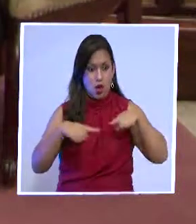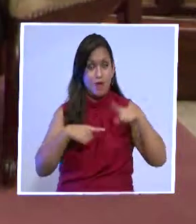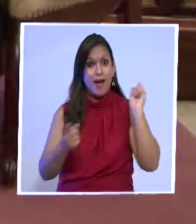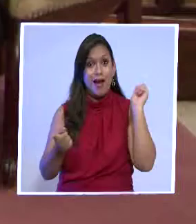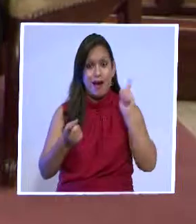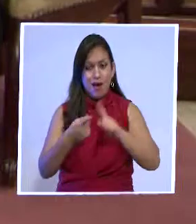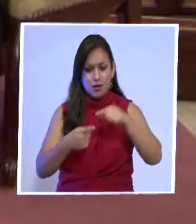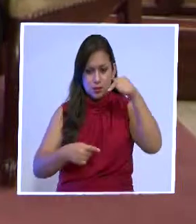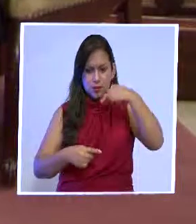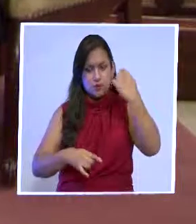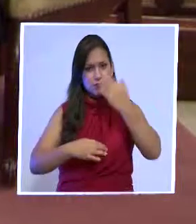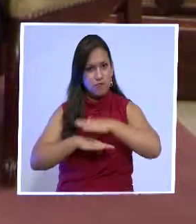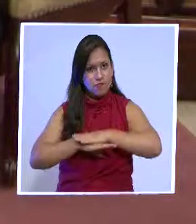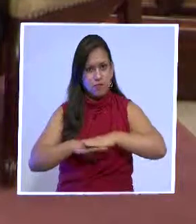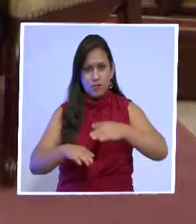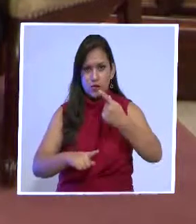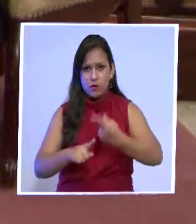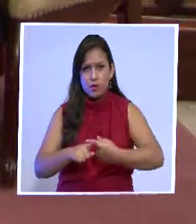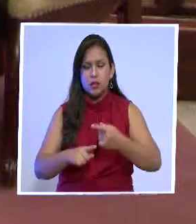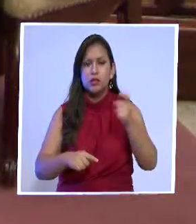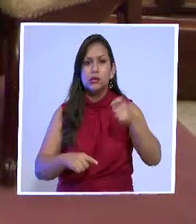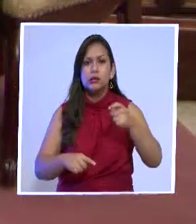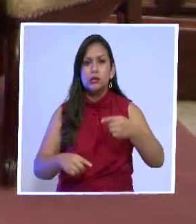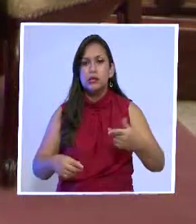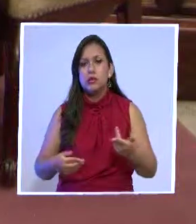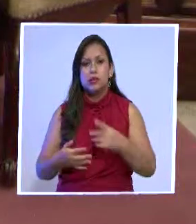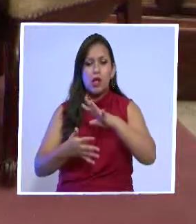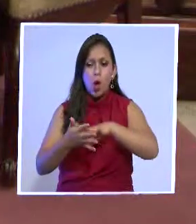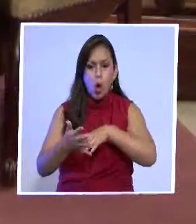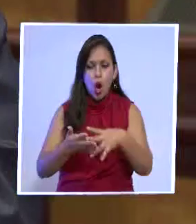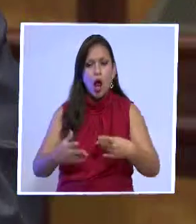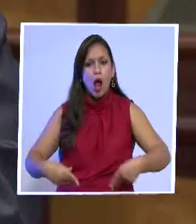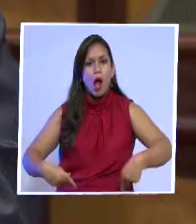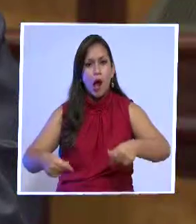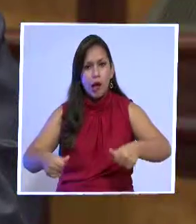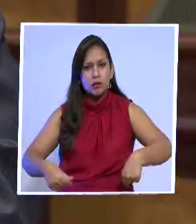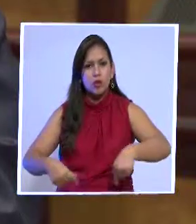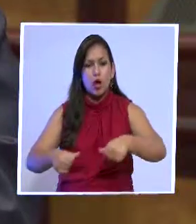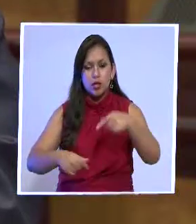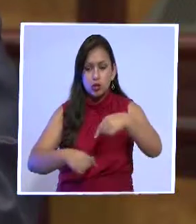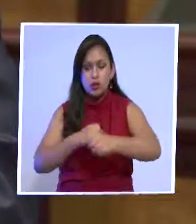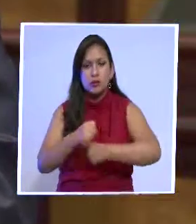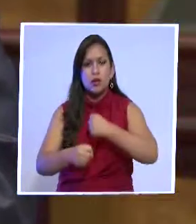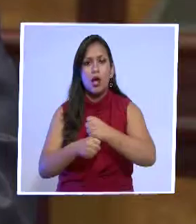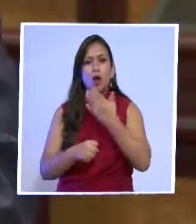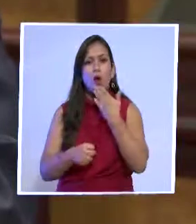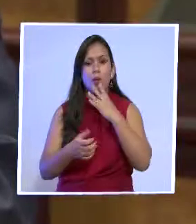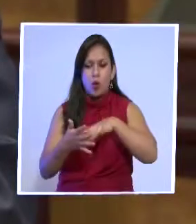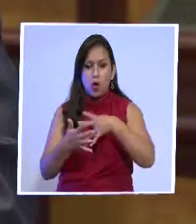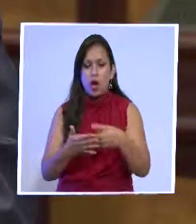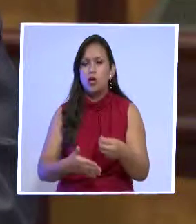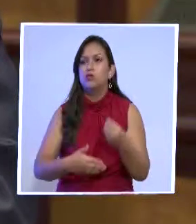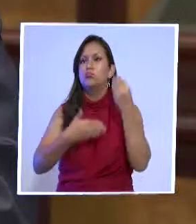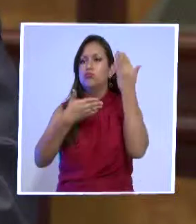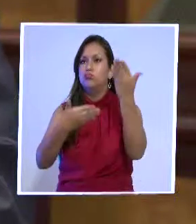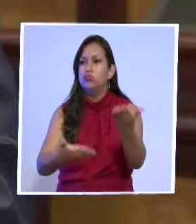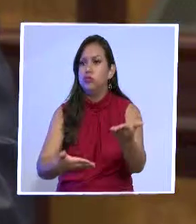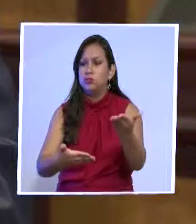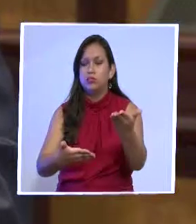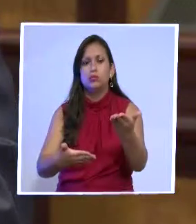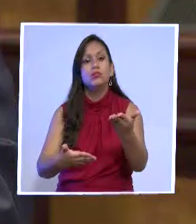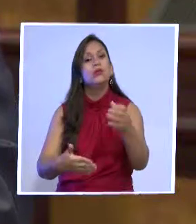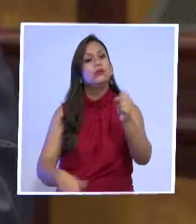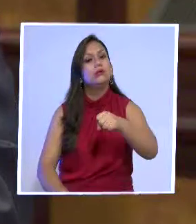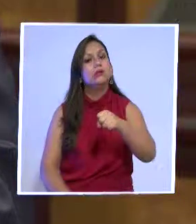presentemos la proyección de gastos personales. ¿Cómo opera esto? Efectivamente, tal como tú lo mencionas, en enero inician el cumplimiento de las